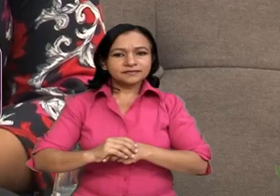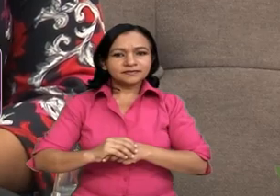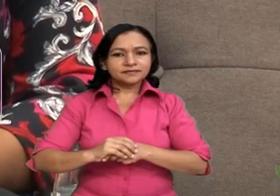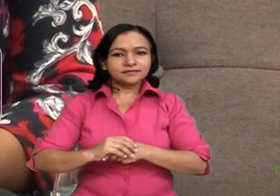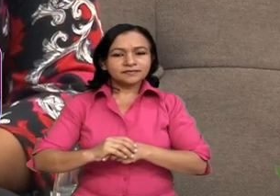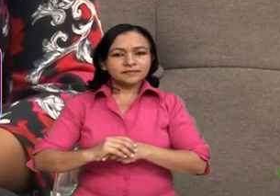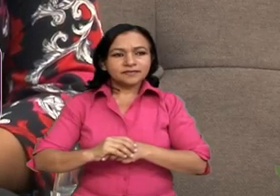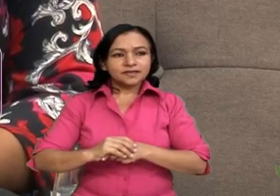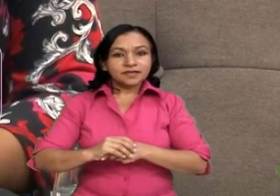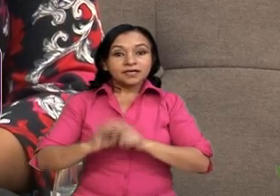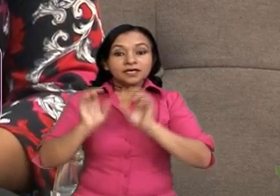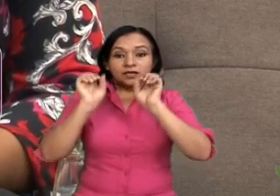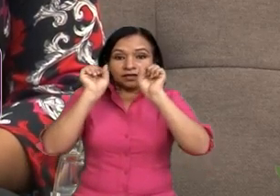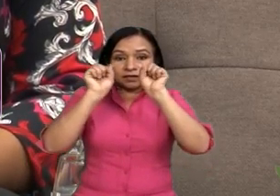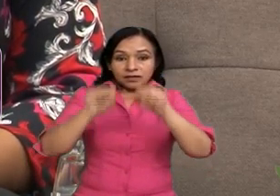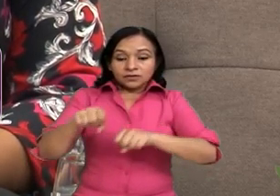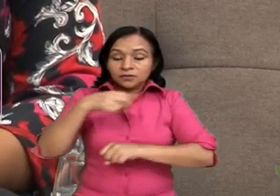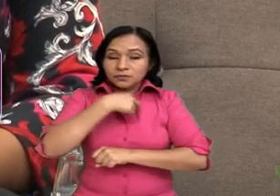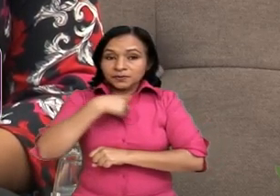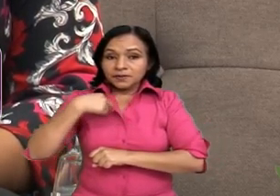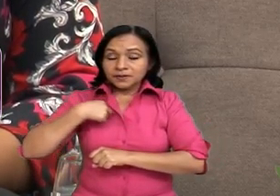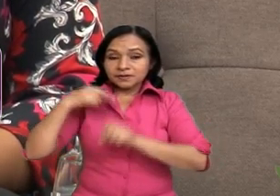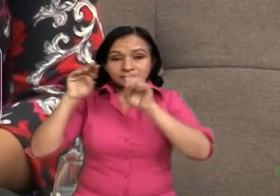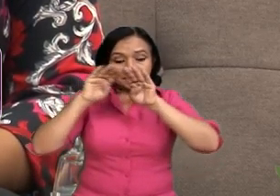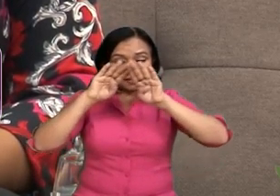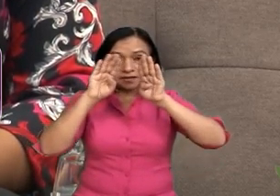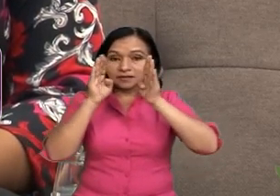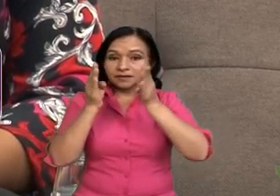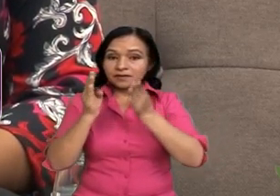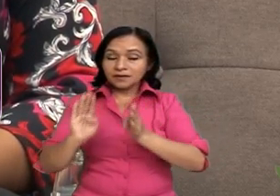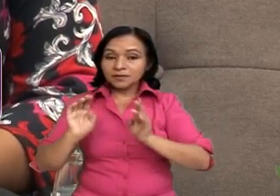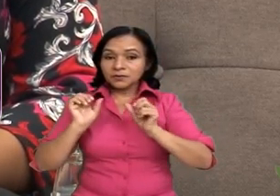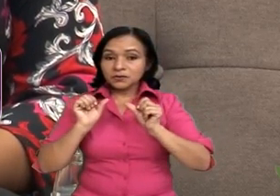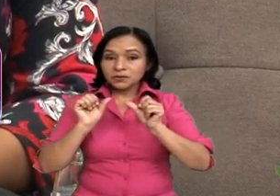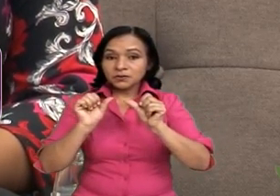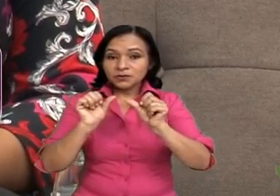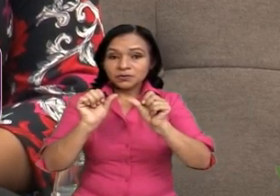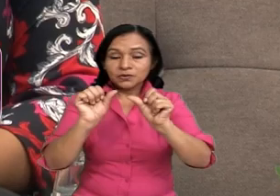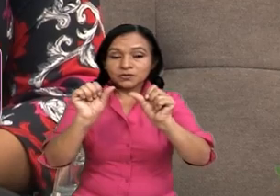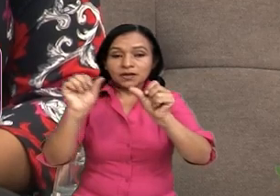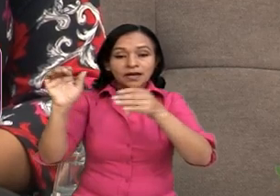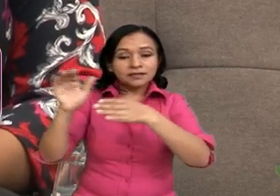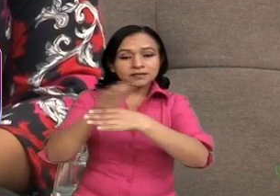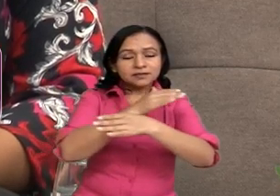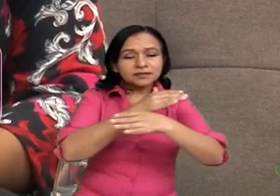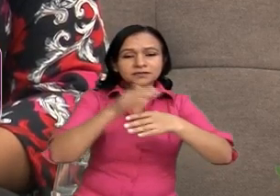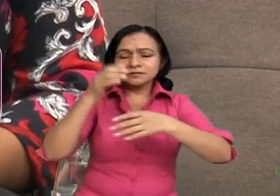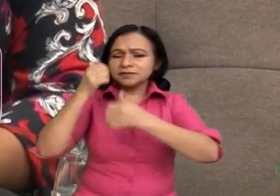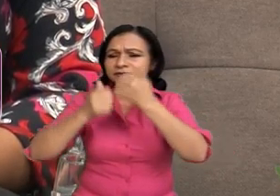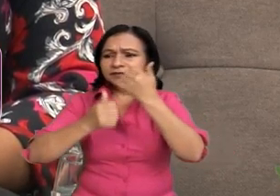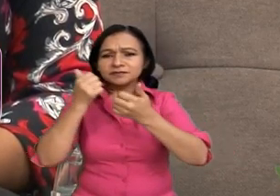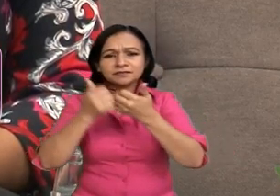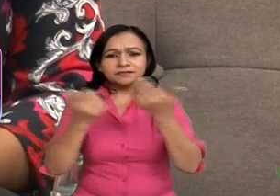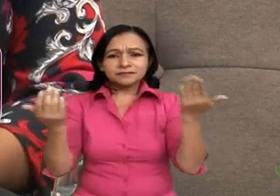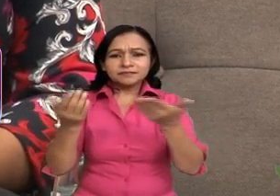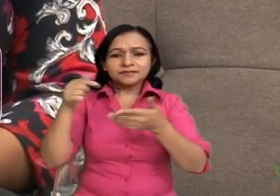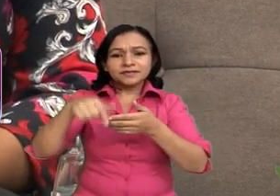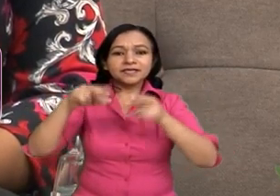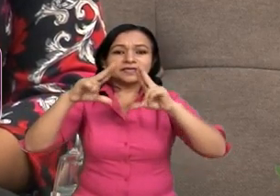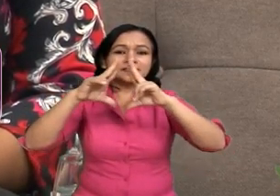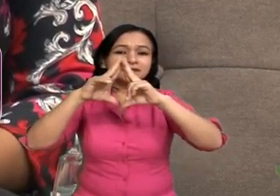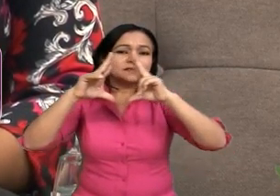capacidad de las mujeres de salir adelante, de sobreponerse ante cualquier circunstancia de la vida y en esta